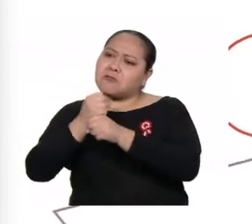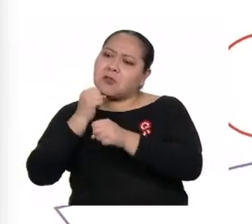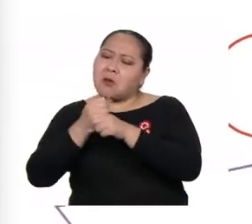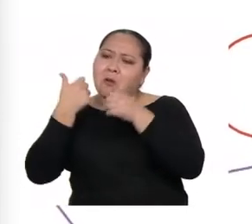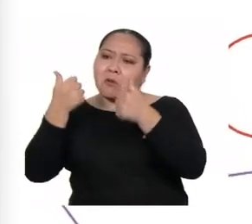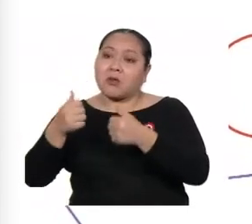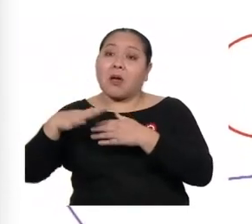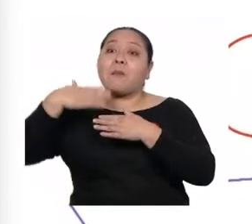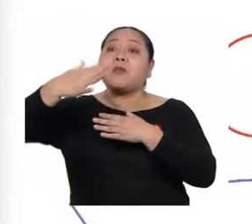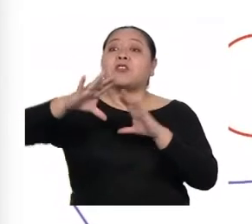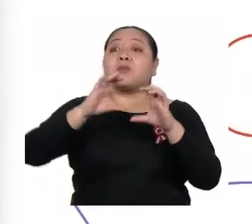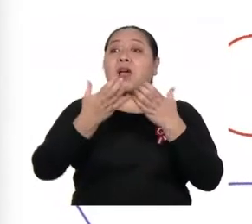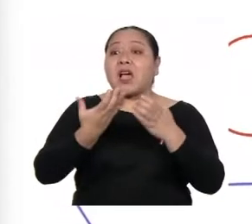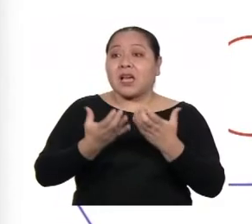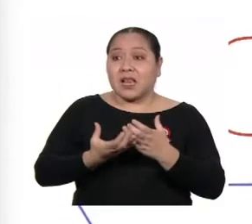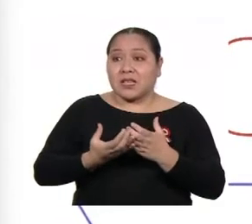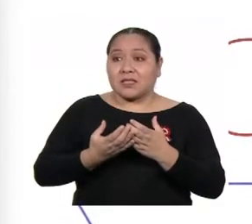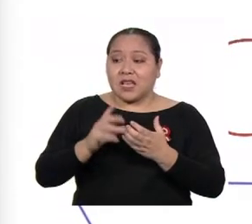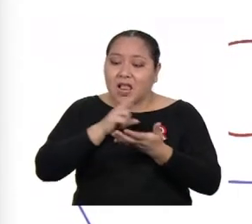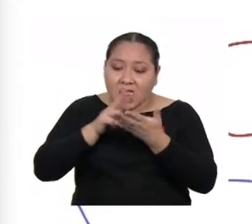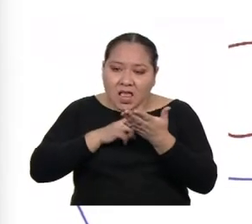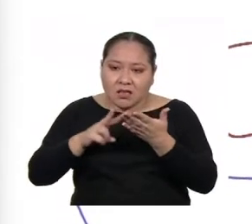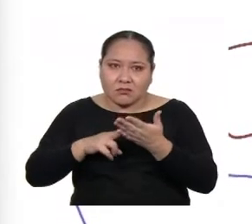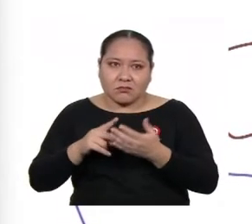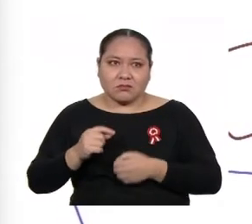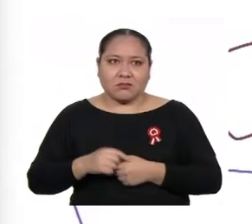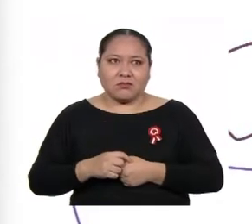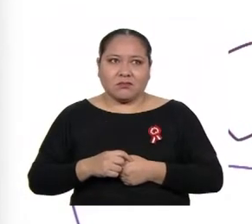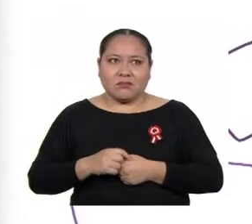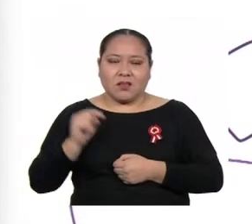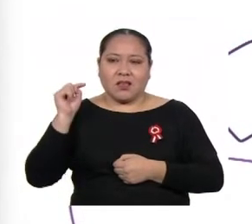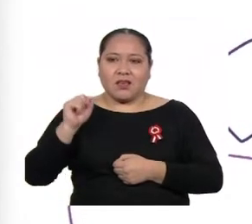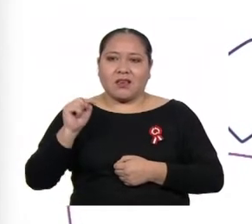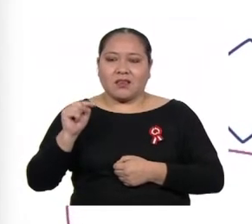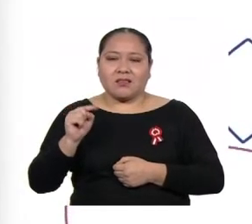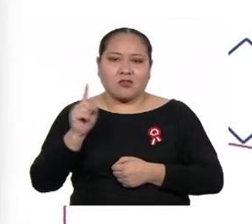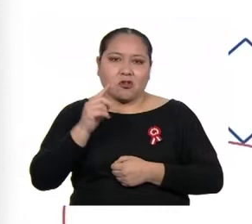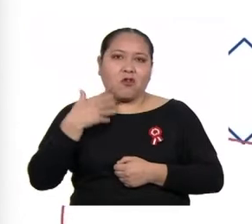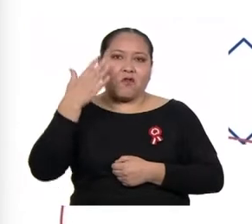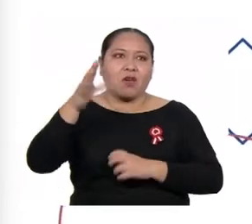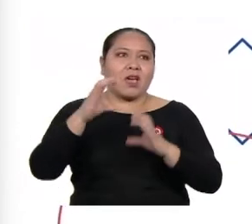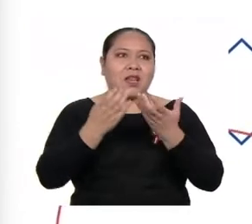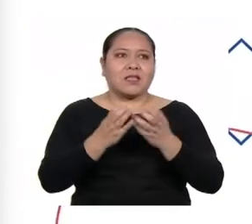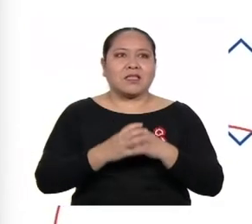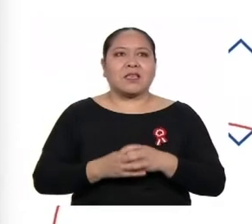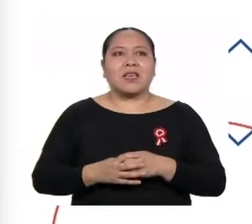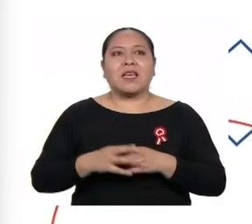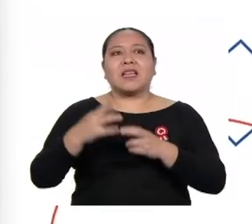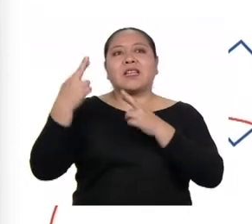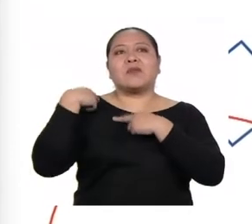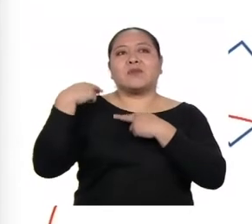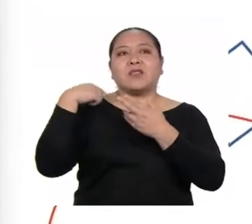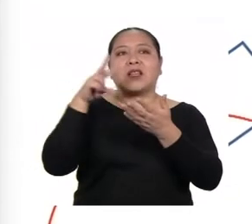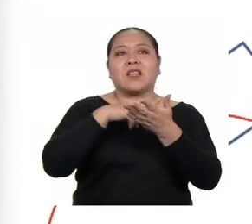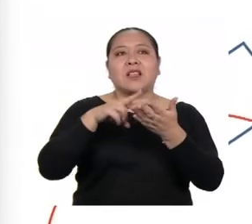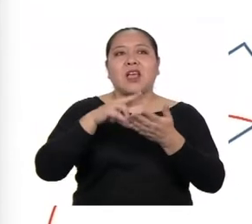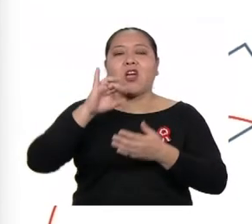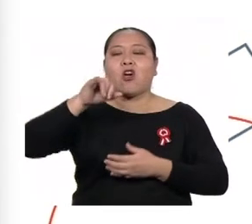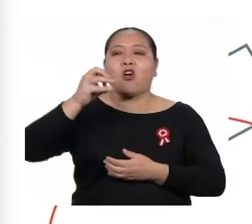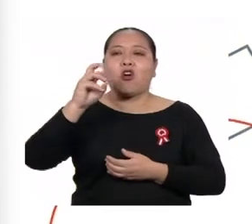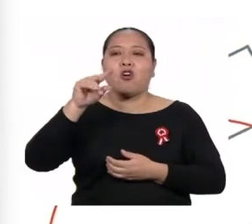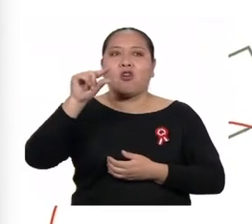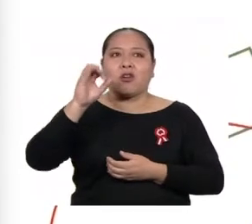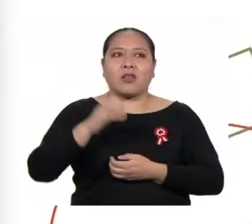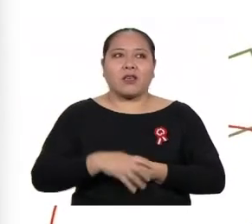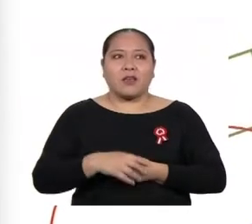leyera. No fui a la clase. La lectura quedó a cargo del doctor Jorge Fernández Stoll.